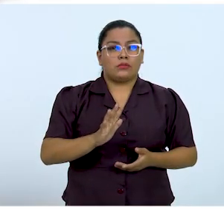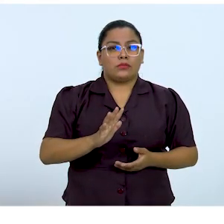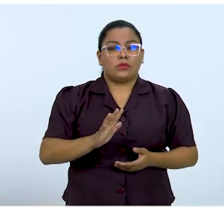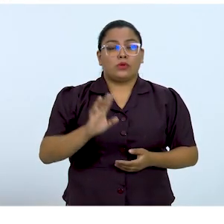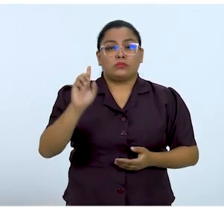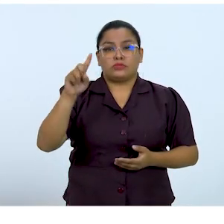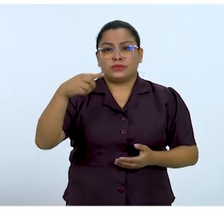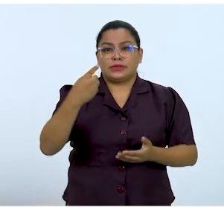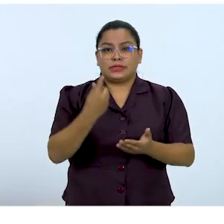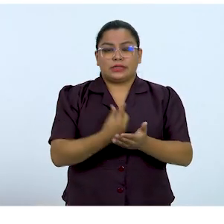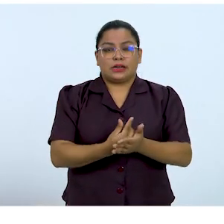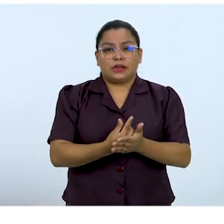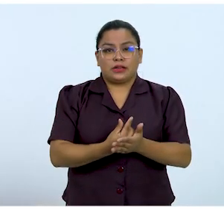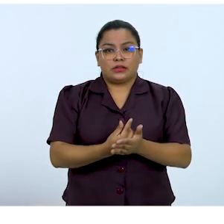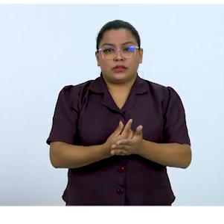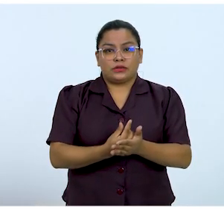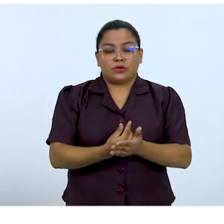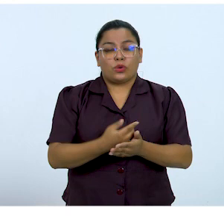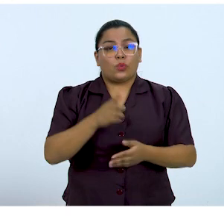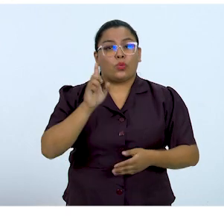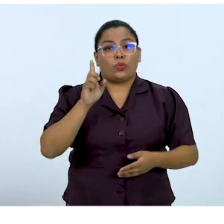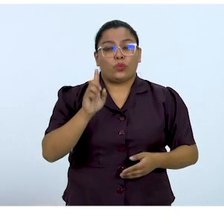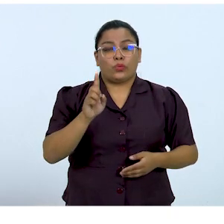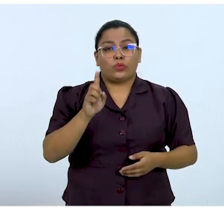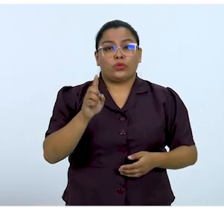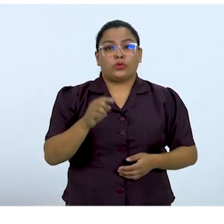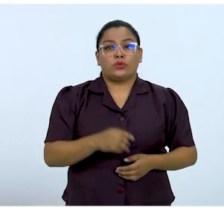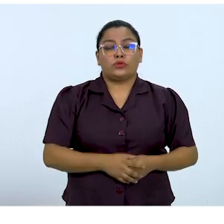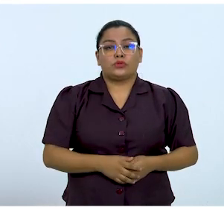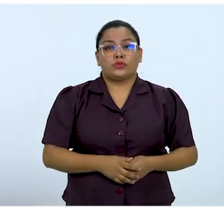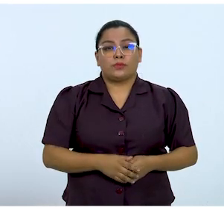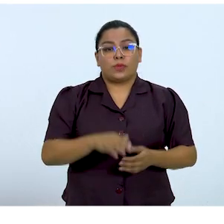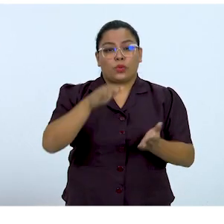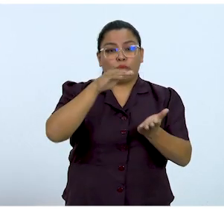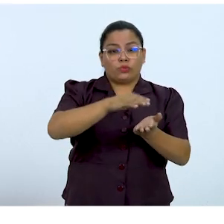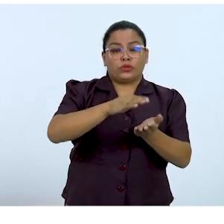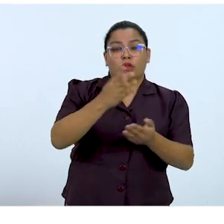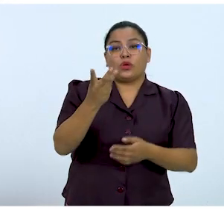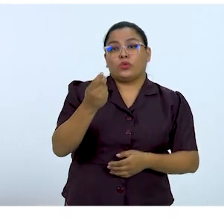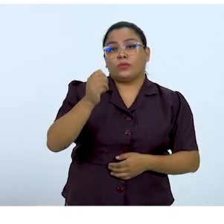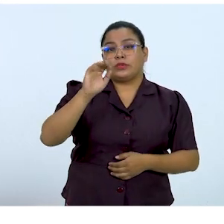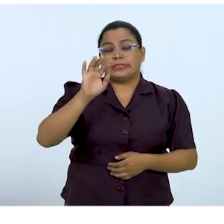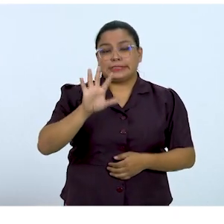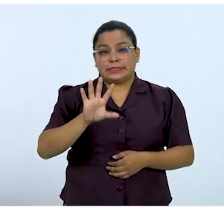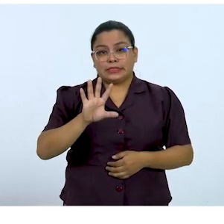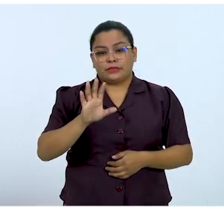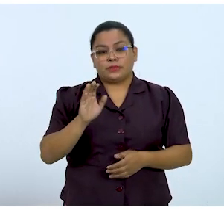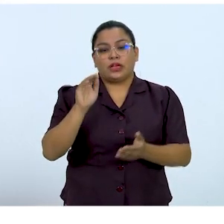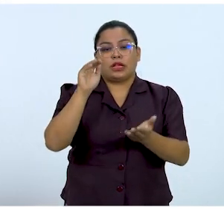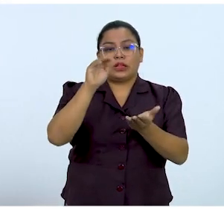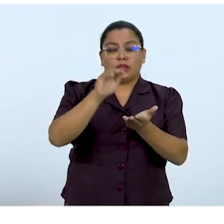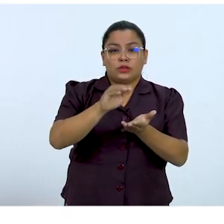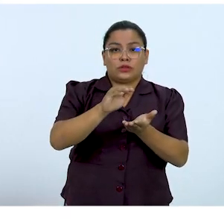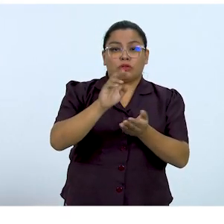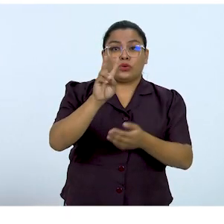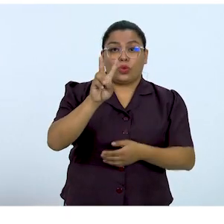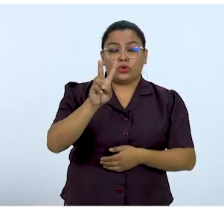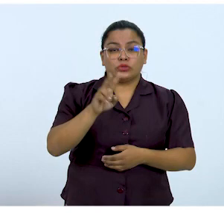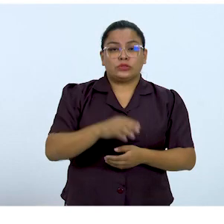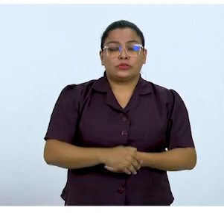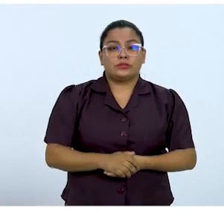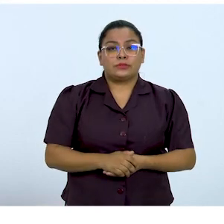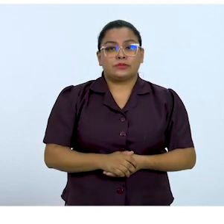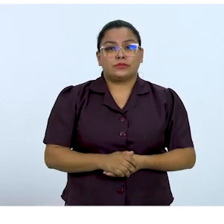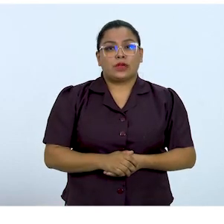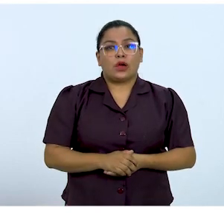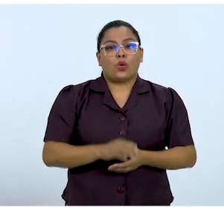ejemplo, para primer grado, el tomo 1 contiene hasta la unidad 5 y el tomo 2